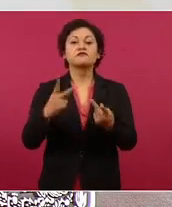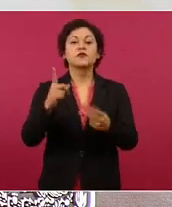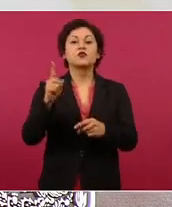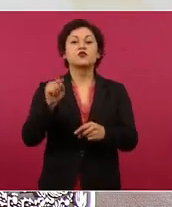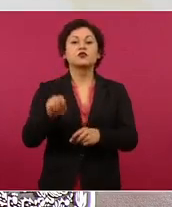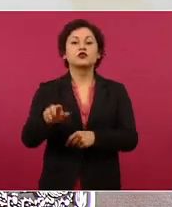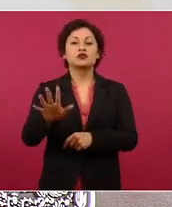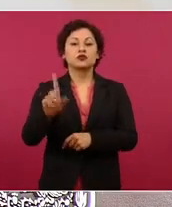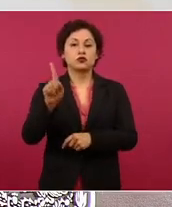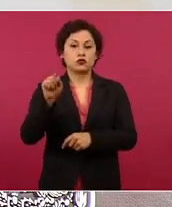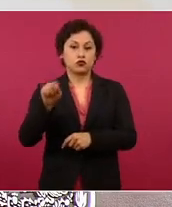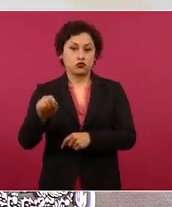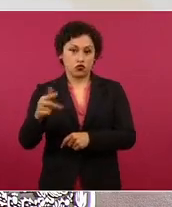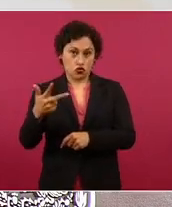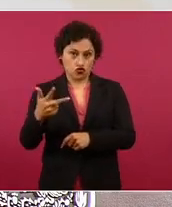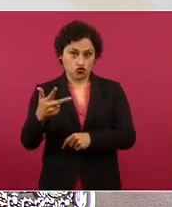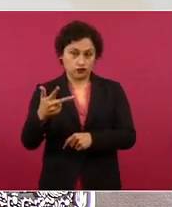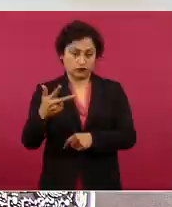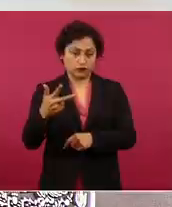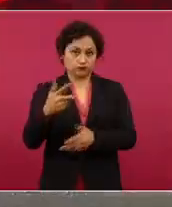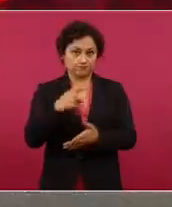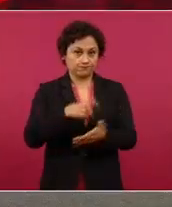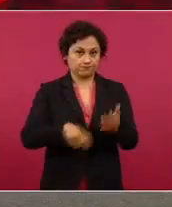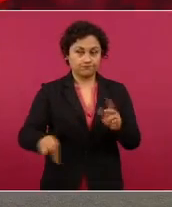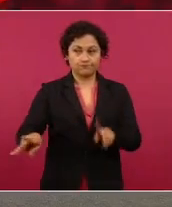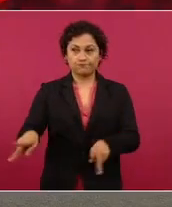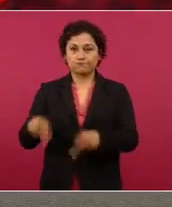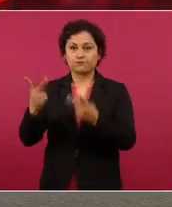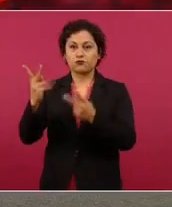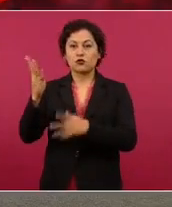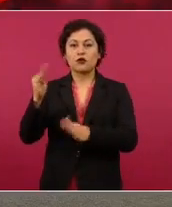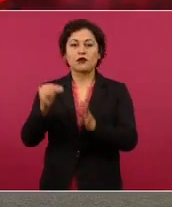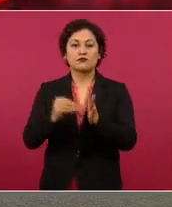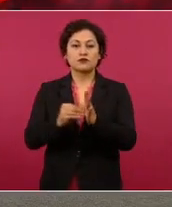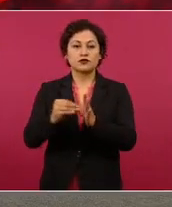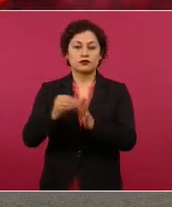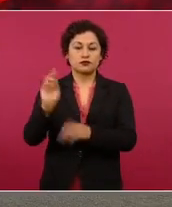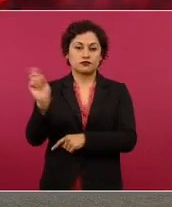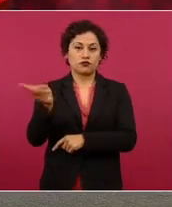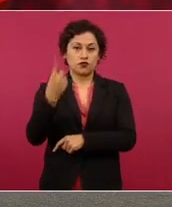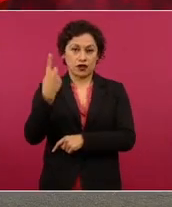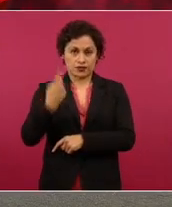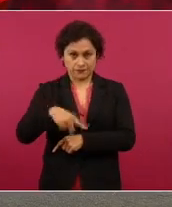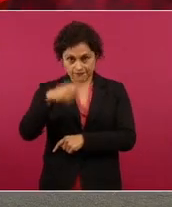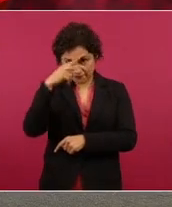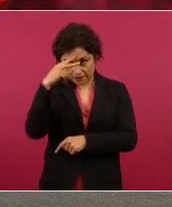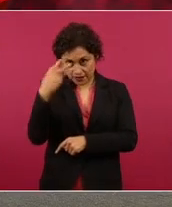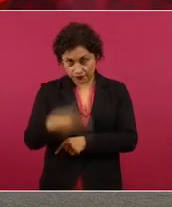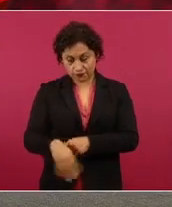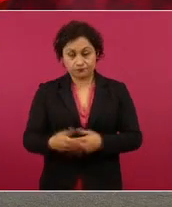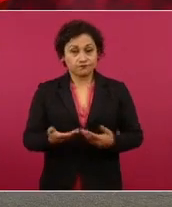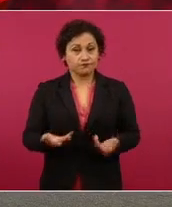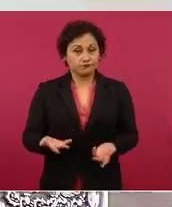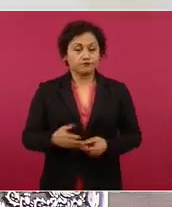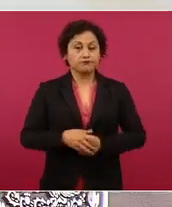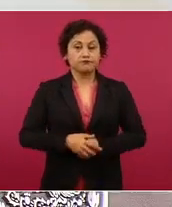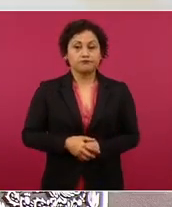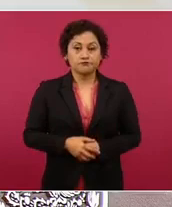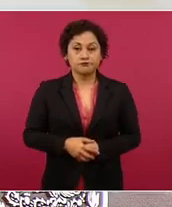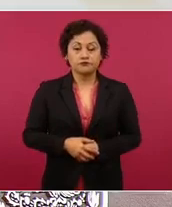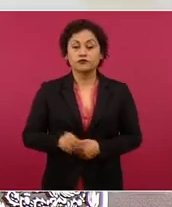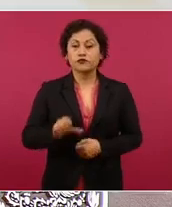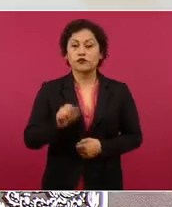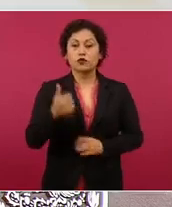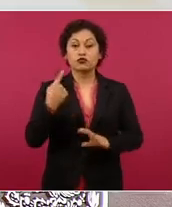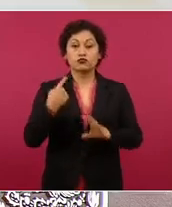1.8 para revenderlo en 4 millones de dólares en México. Bueno, también hay un correo